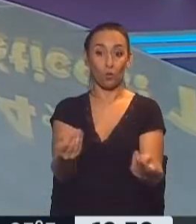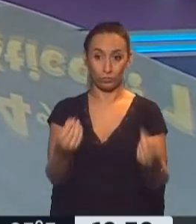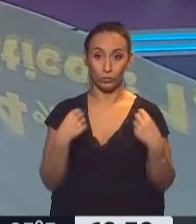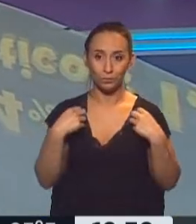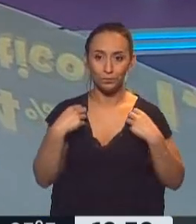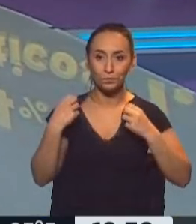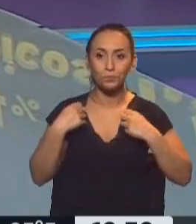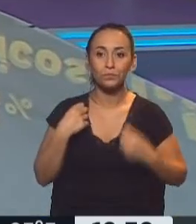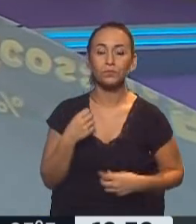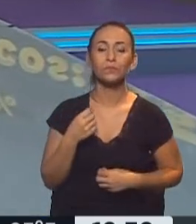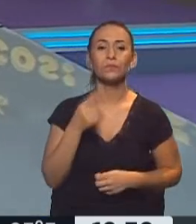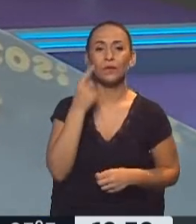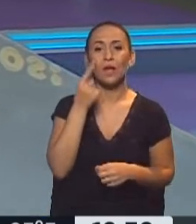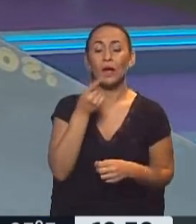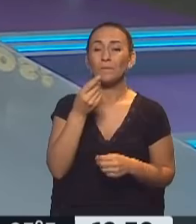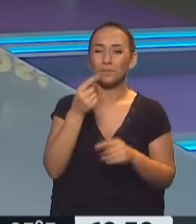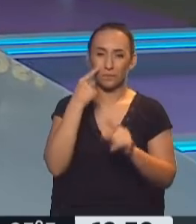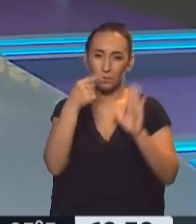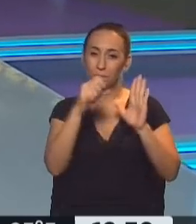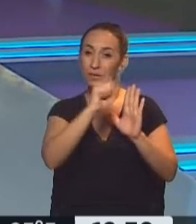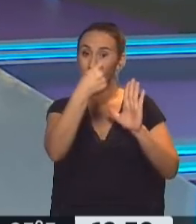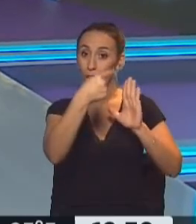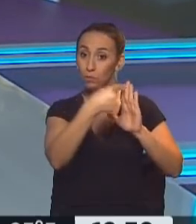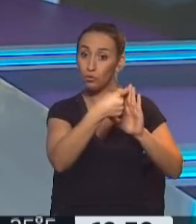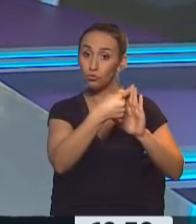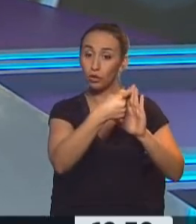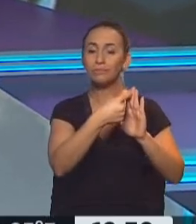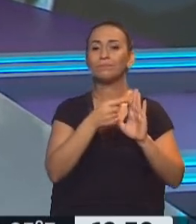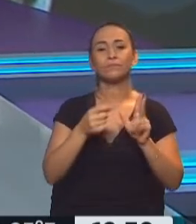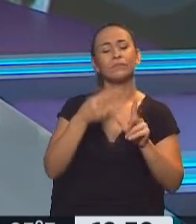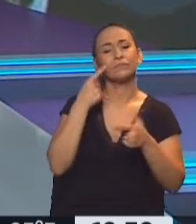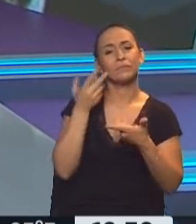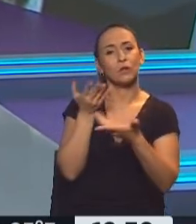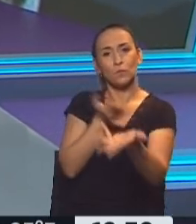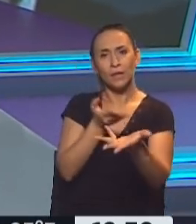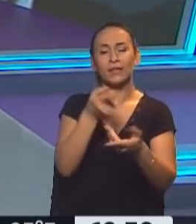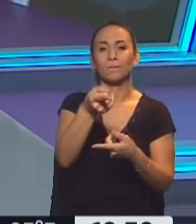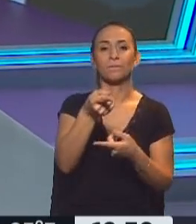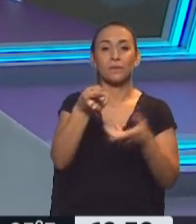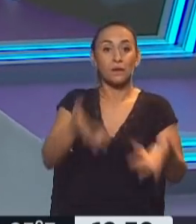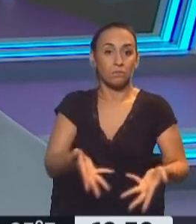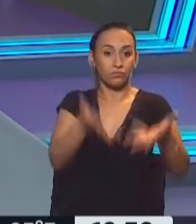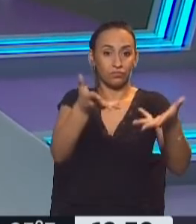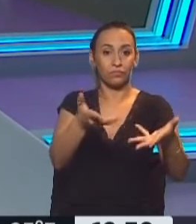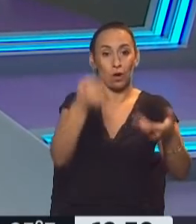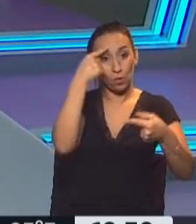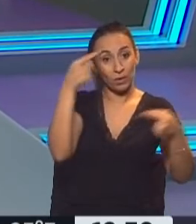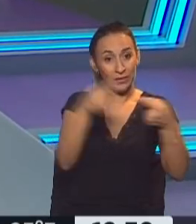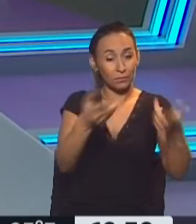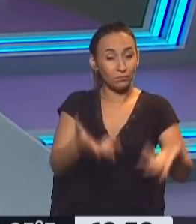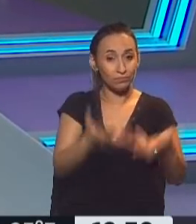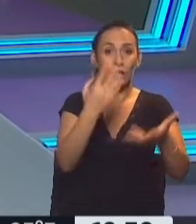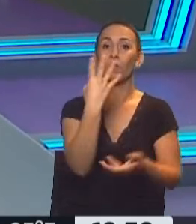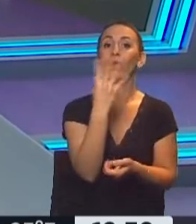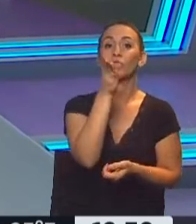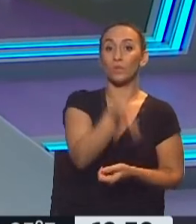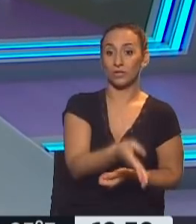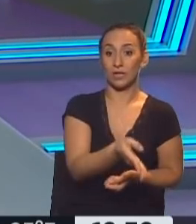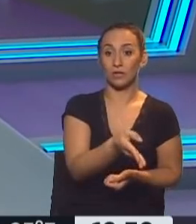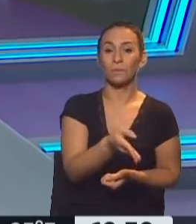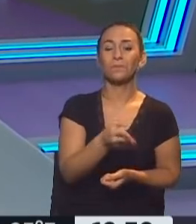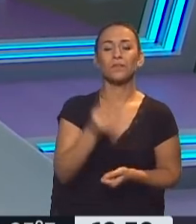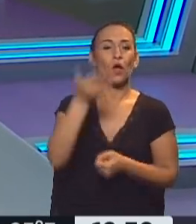¿Cómo estás, Feli? ¿Todo bien? Bien. Bueno, todos estos factores, algunos más también tienen que ver justamente con delinear el presupuesto